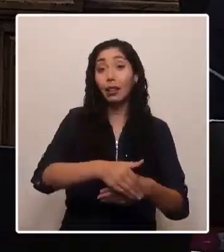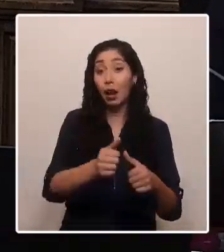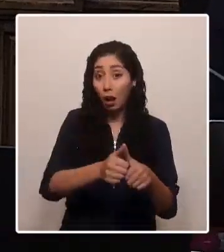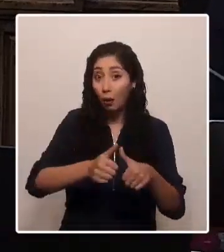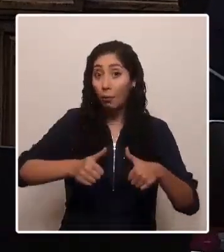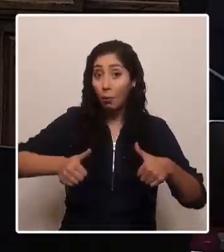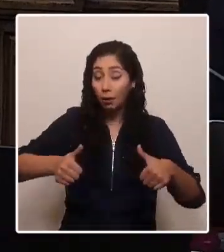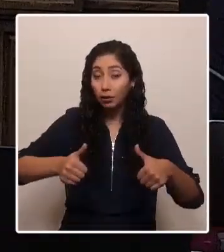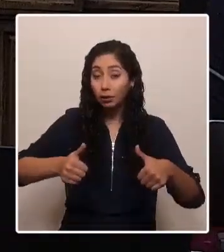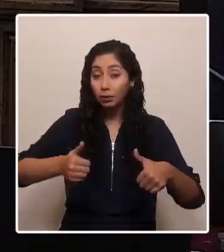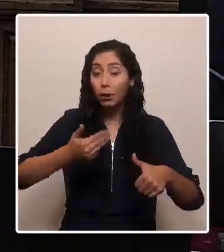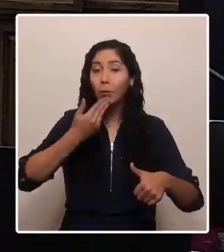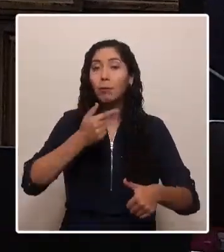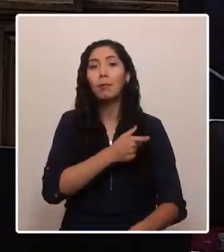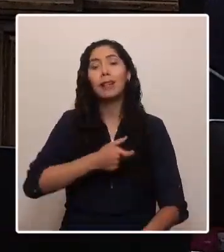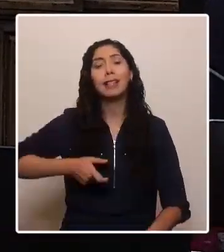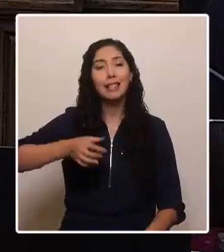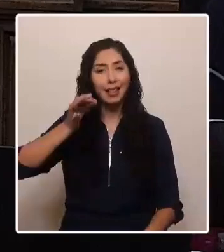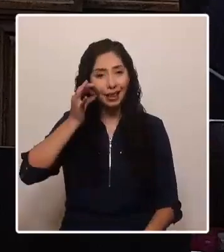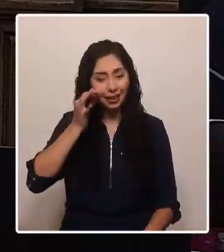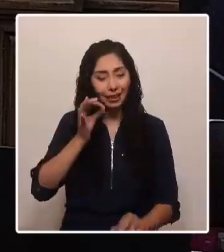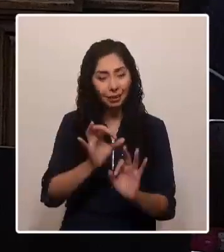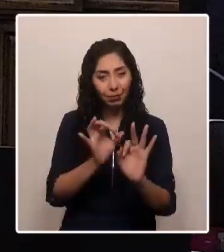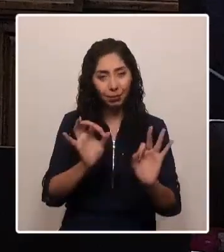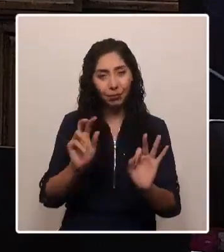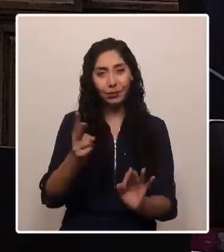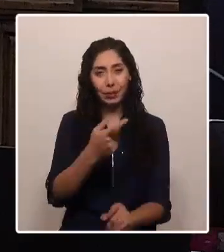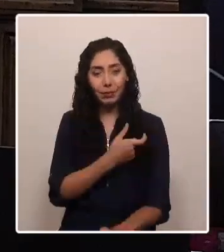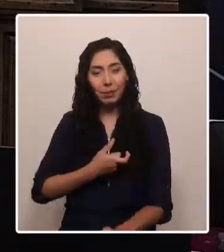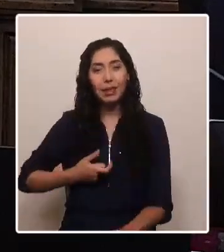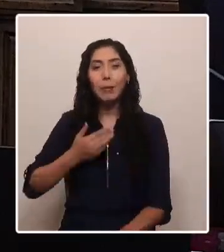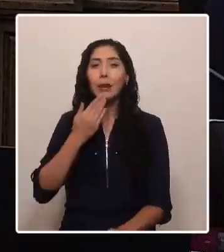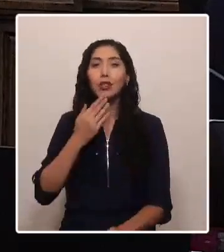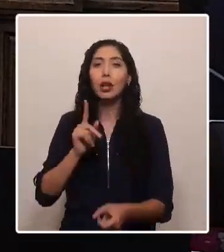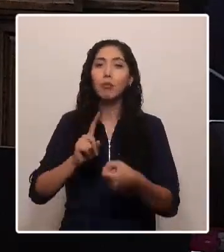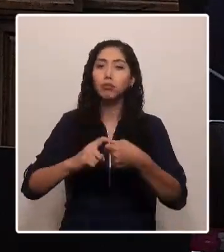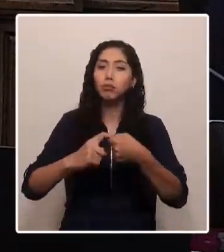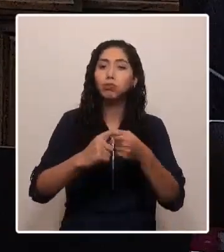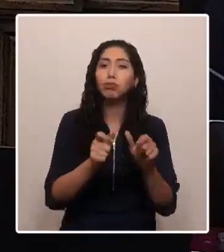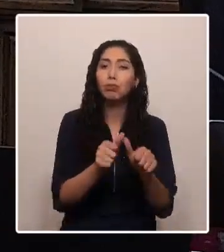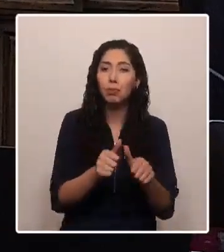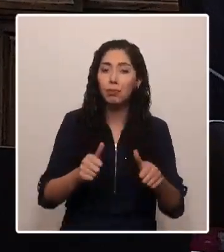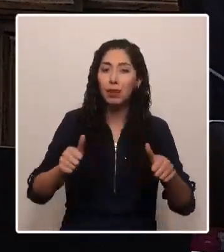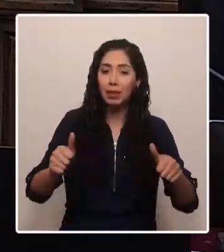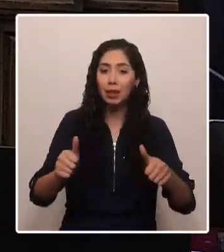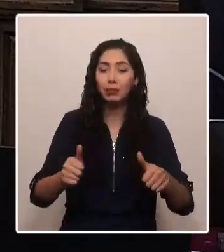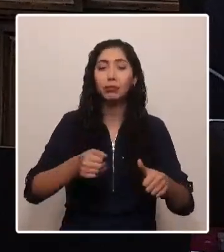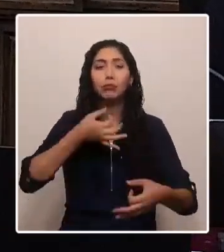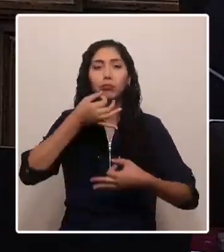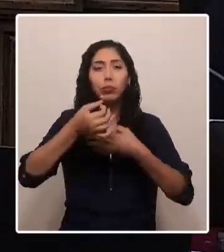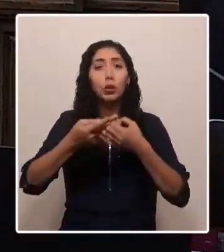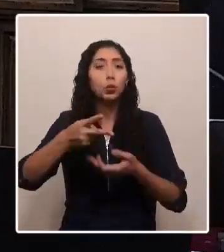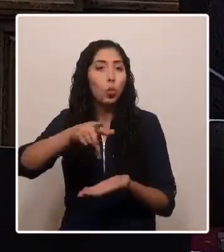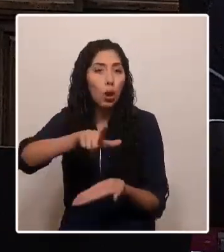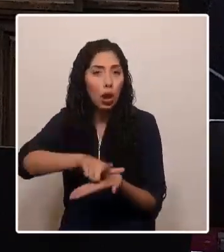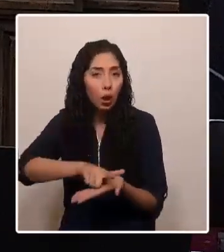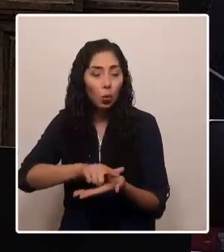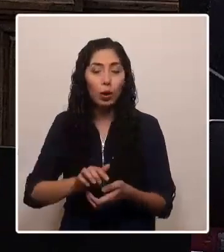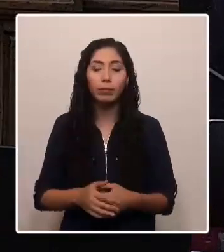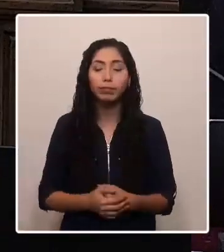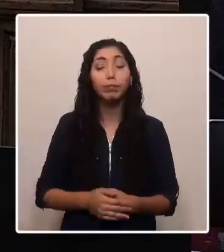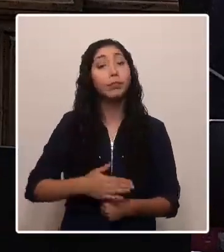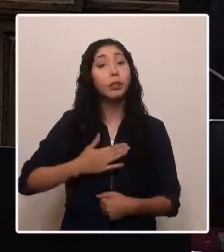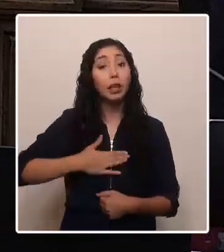principalmente a la señora presidenta, al vicepresidente y los integrantes. Yetecta Chiquejena. Quiero también enviar un